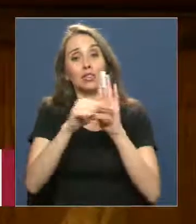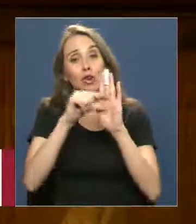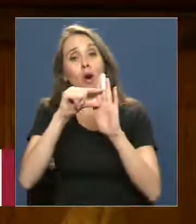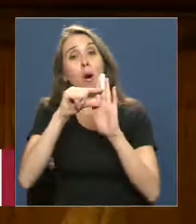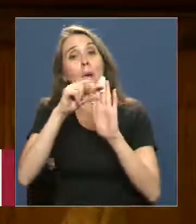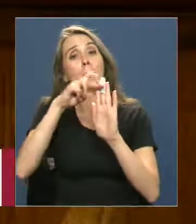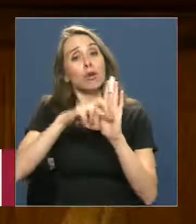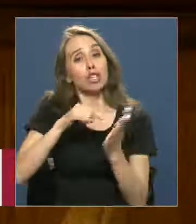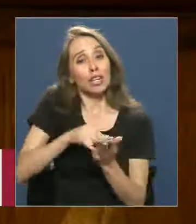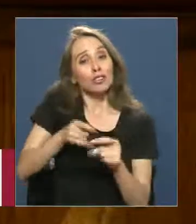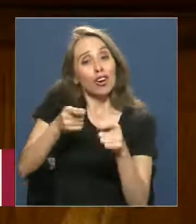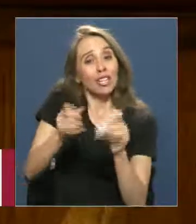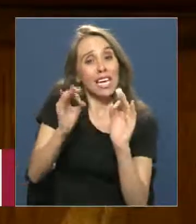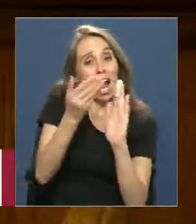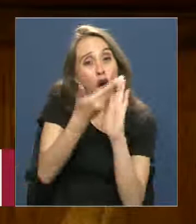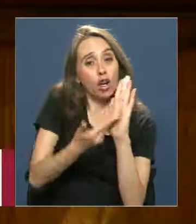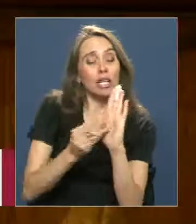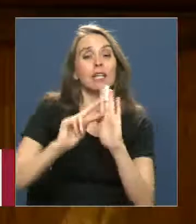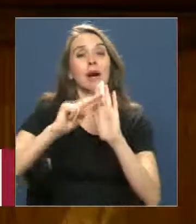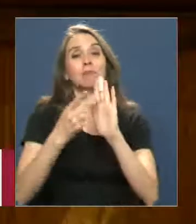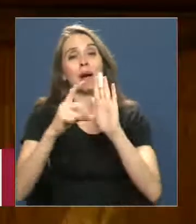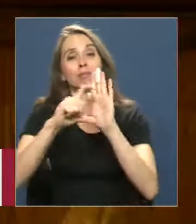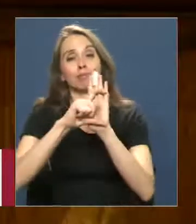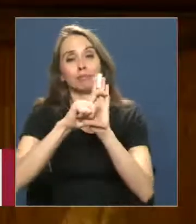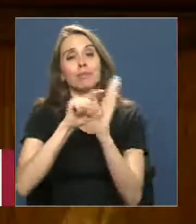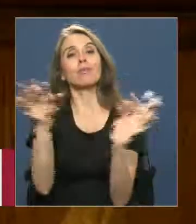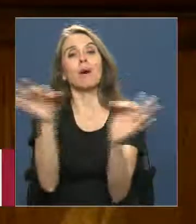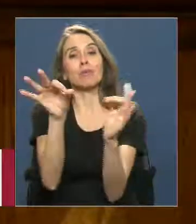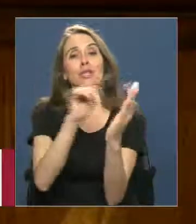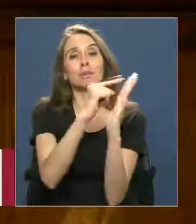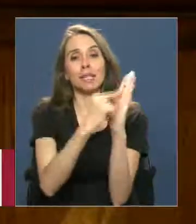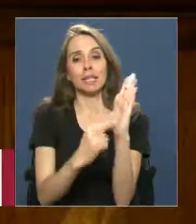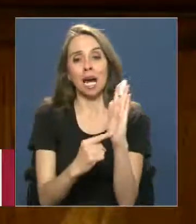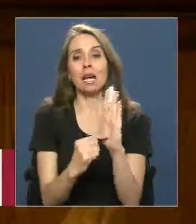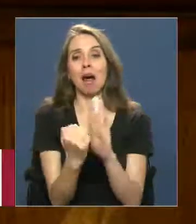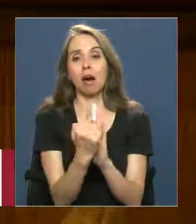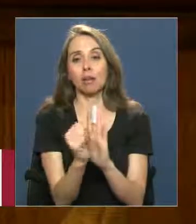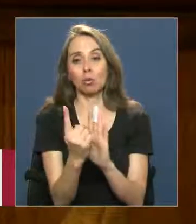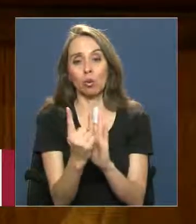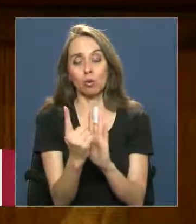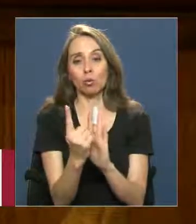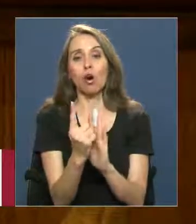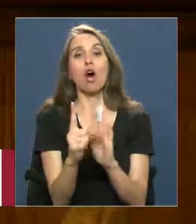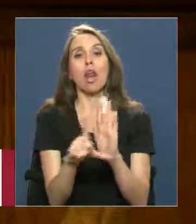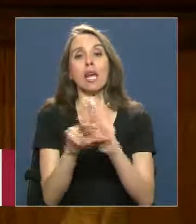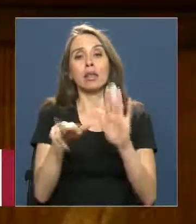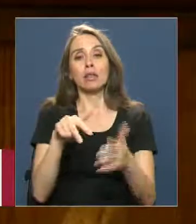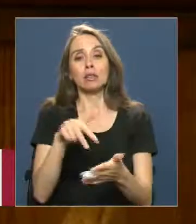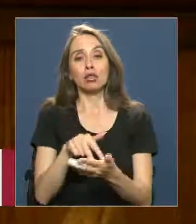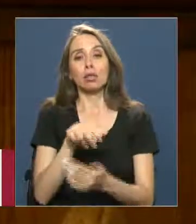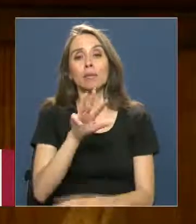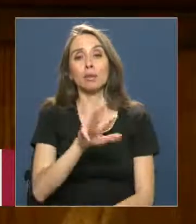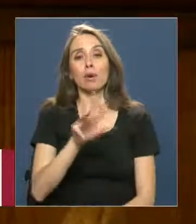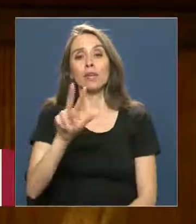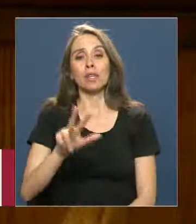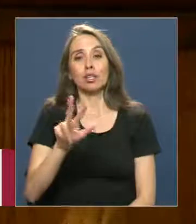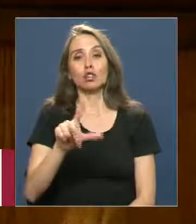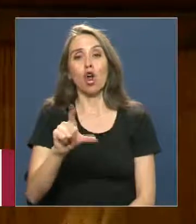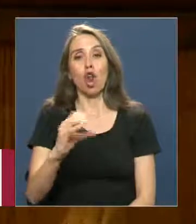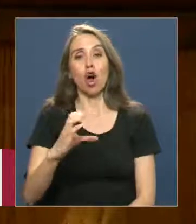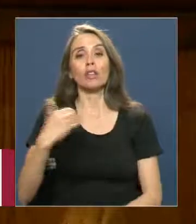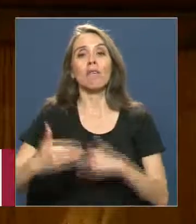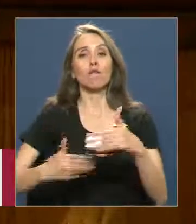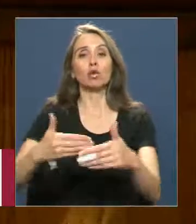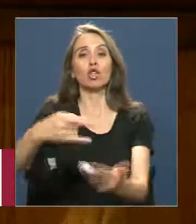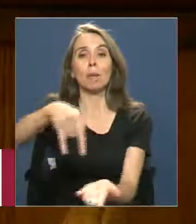proyecto originalmente presentado del siguiente tenor. Artículo 1. Incorpórese a la ley 18.918, orgánica